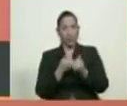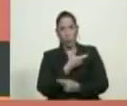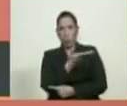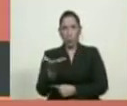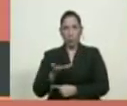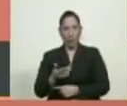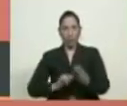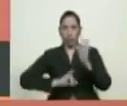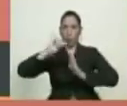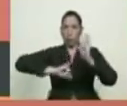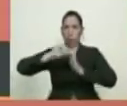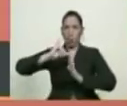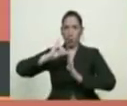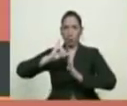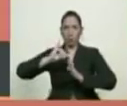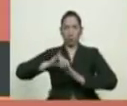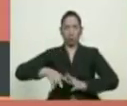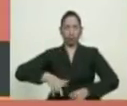un nivel